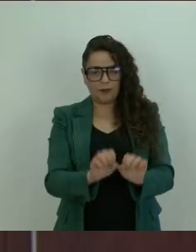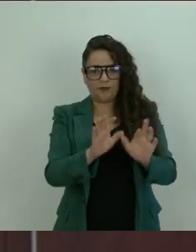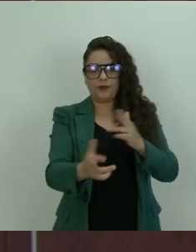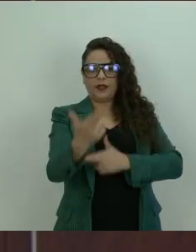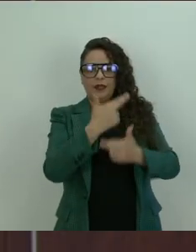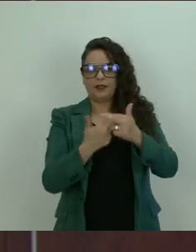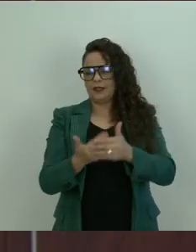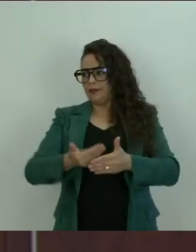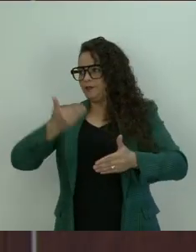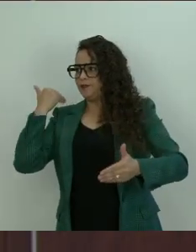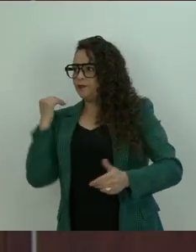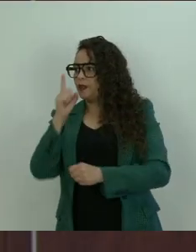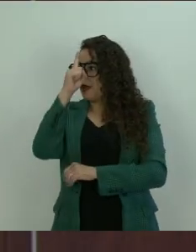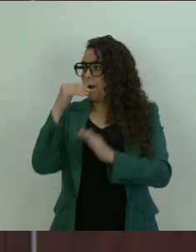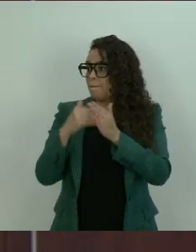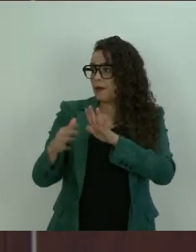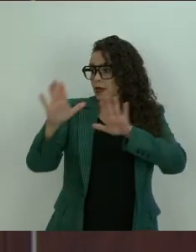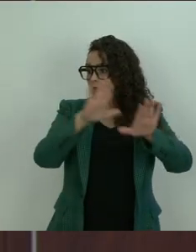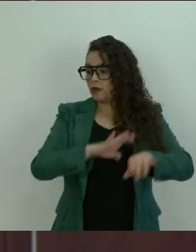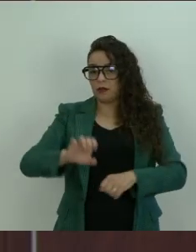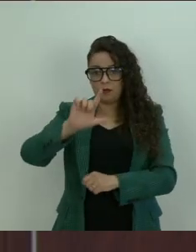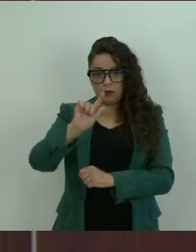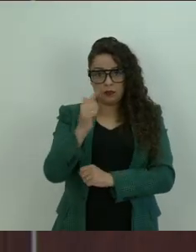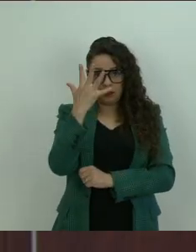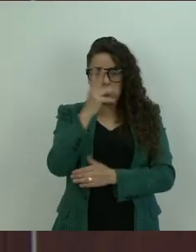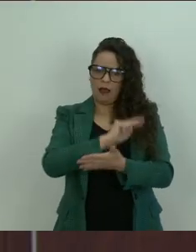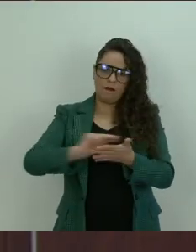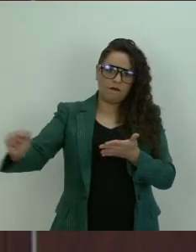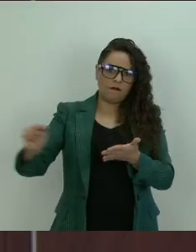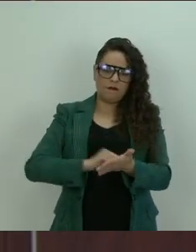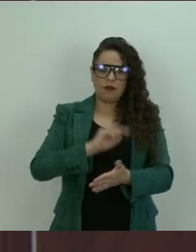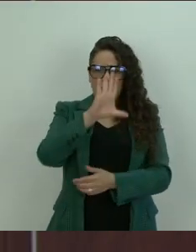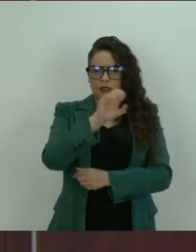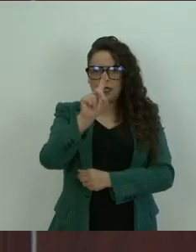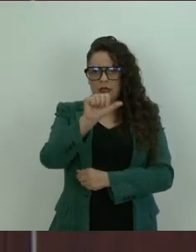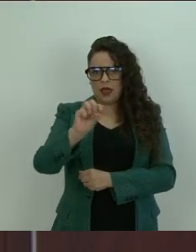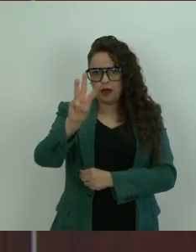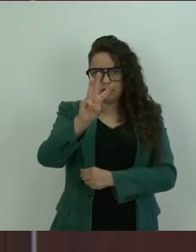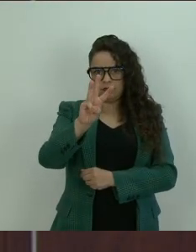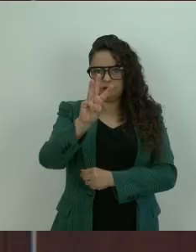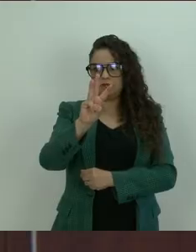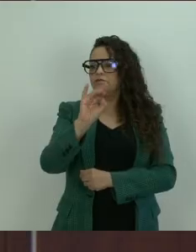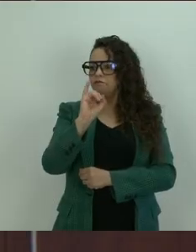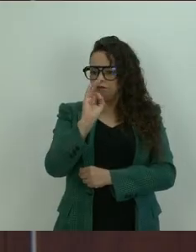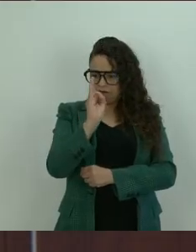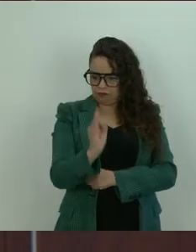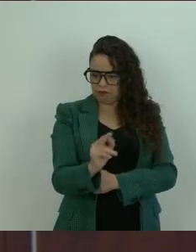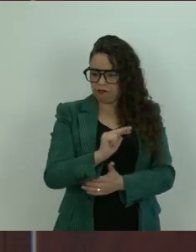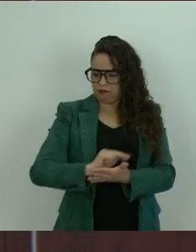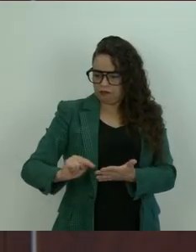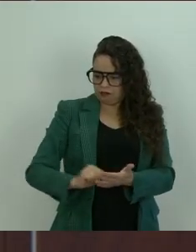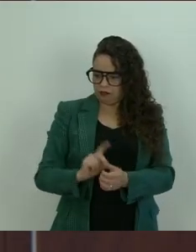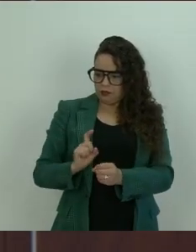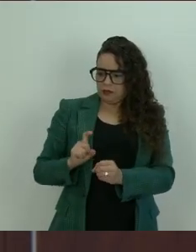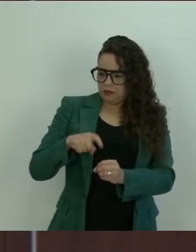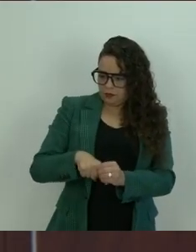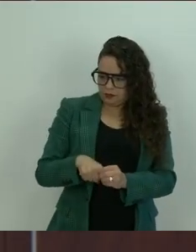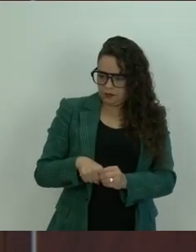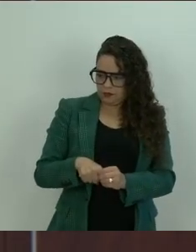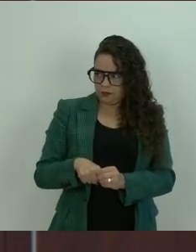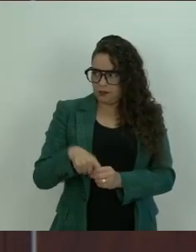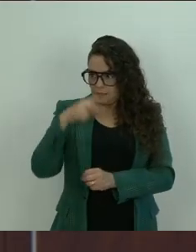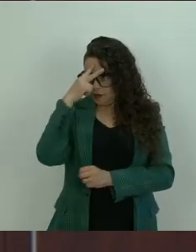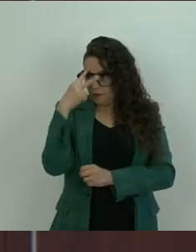1975 da pie a que se firme la CEDAW. La CEDAW, como se dijo, se ratifica muy pronto